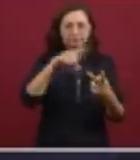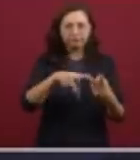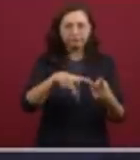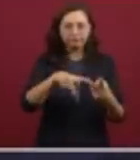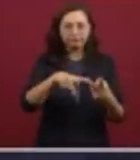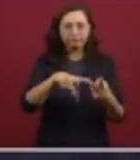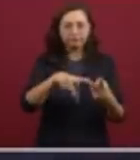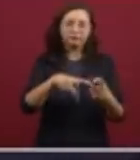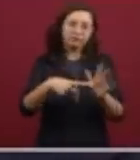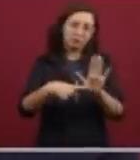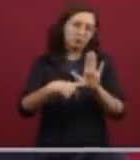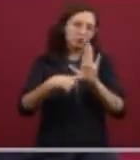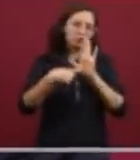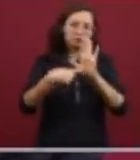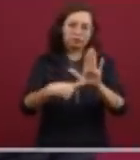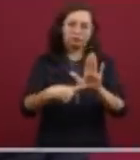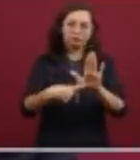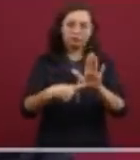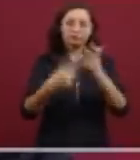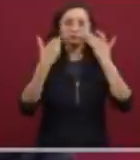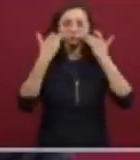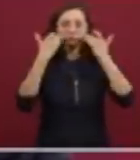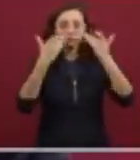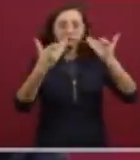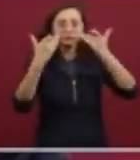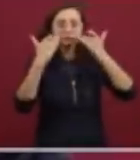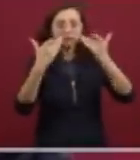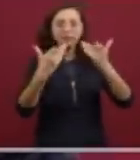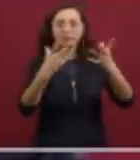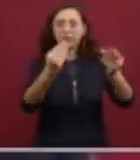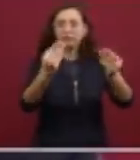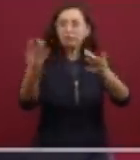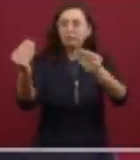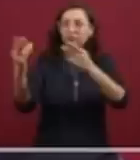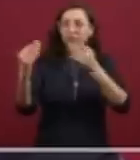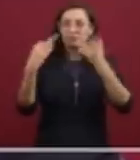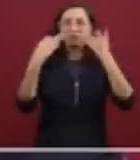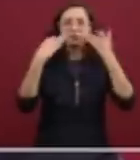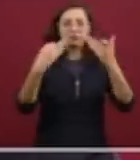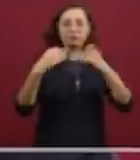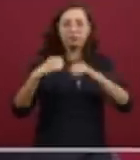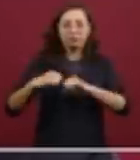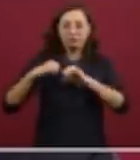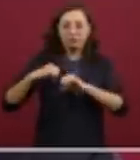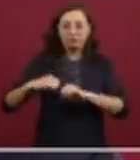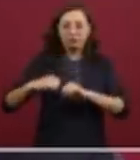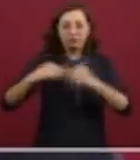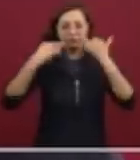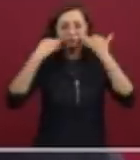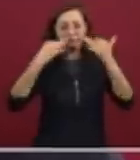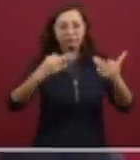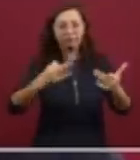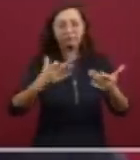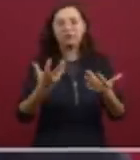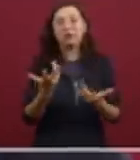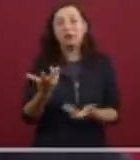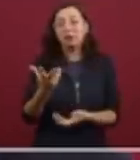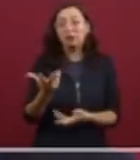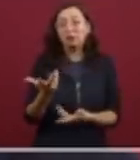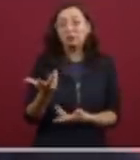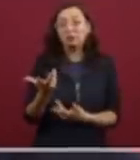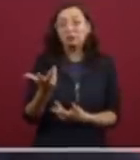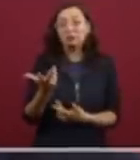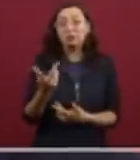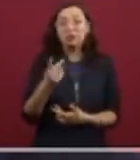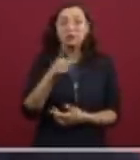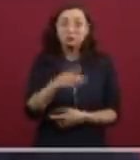está demostrado, o sea, hay testimonios de autoridades competentes de que